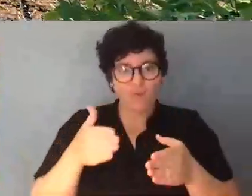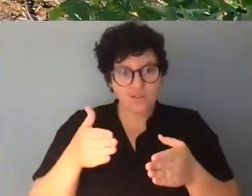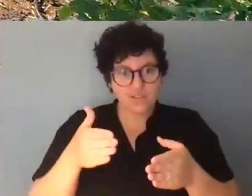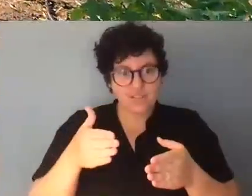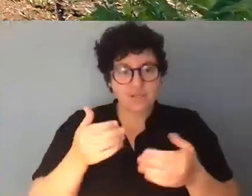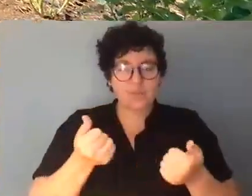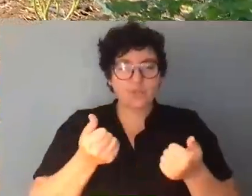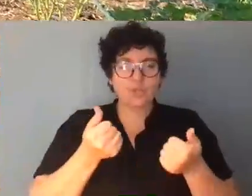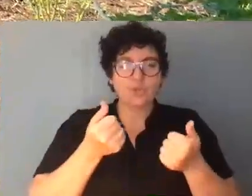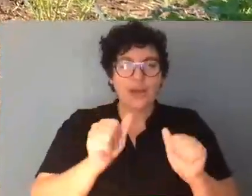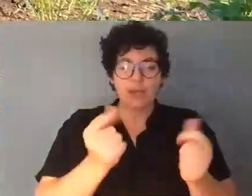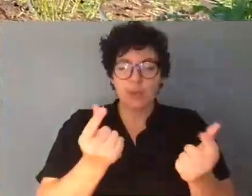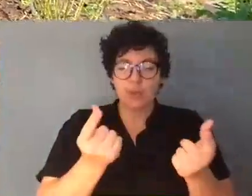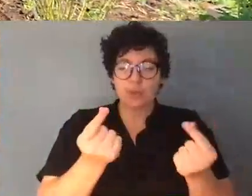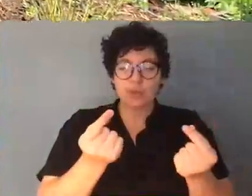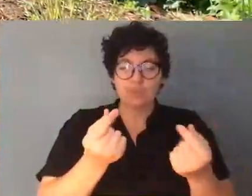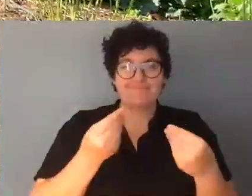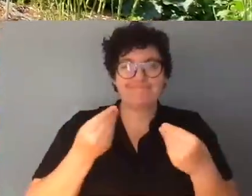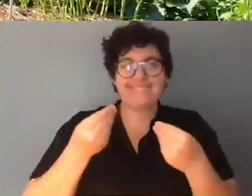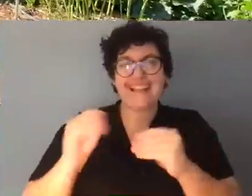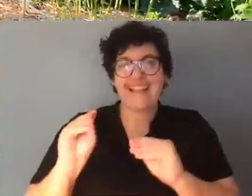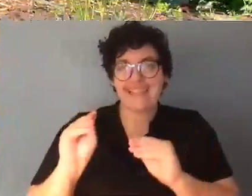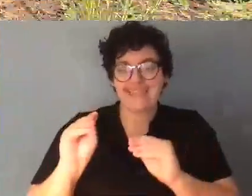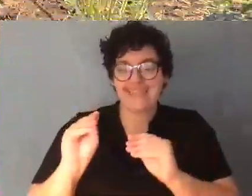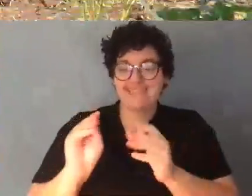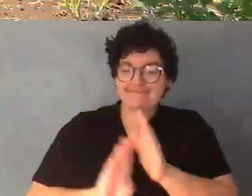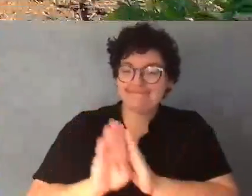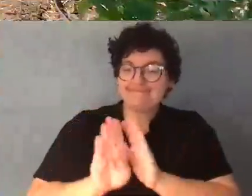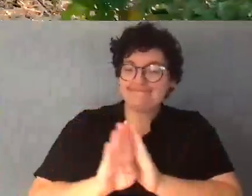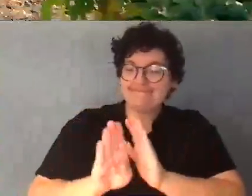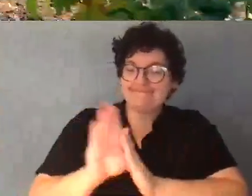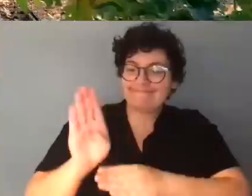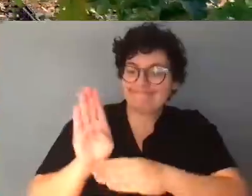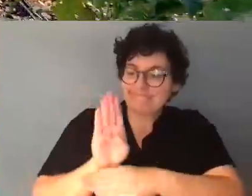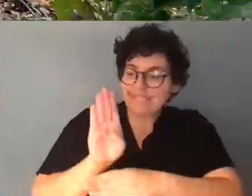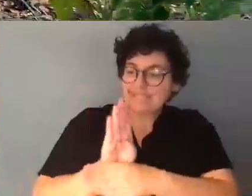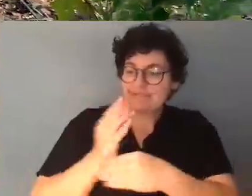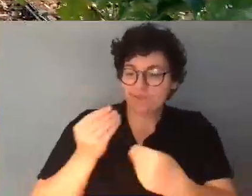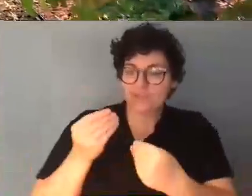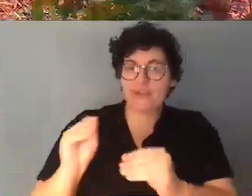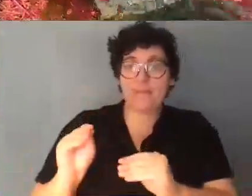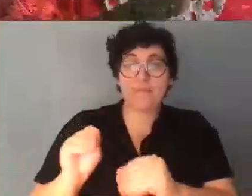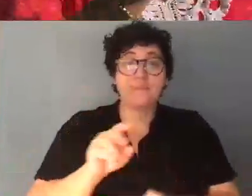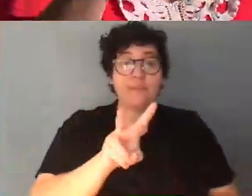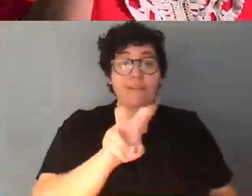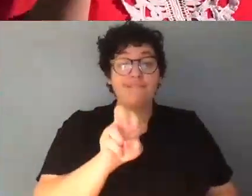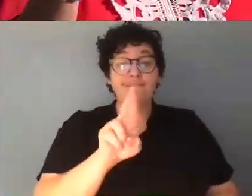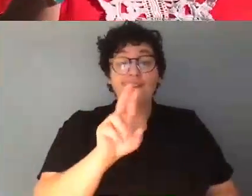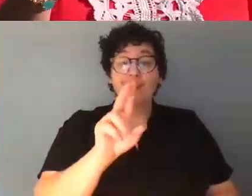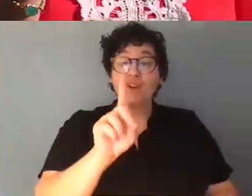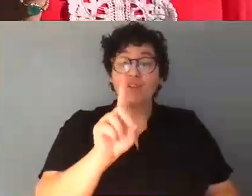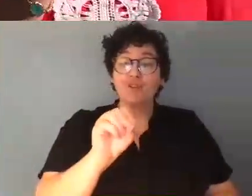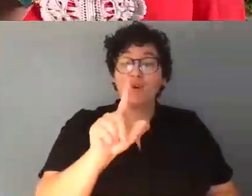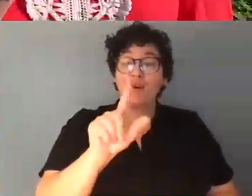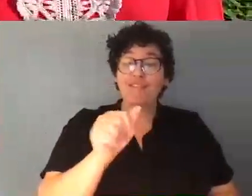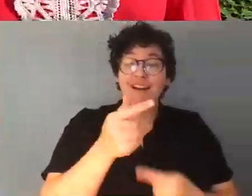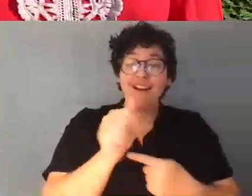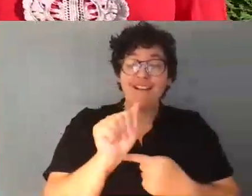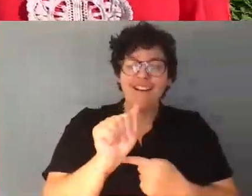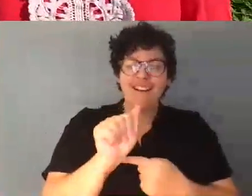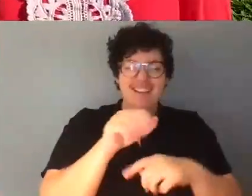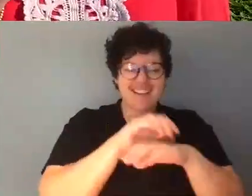área pues ya con la finalidad de comercializar lo que producimos. Las verdolagas